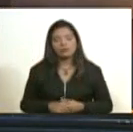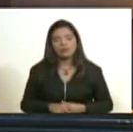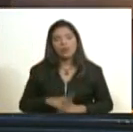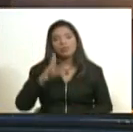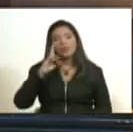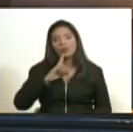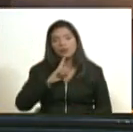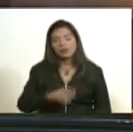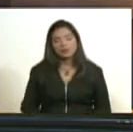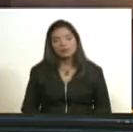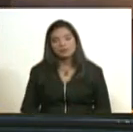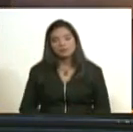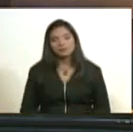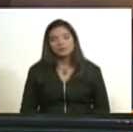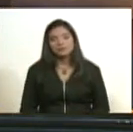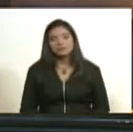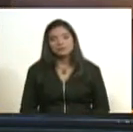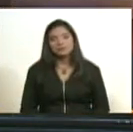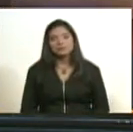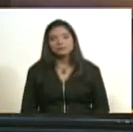Bolívar.